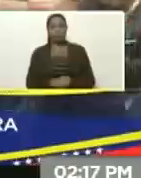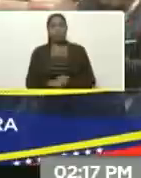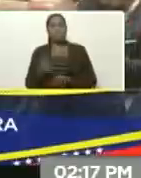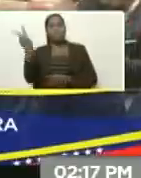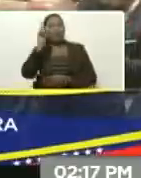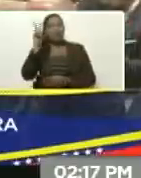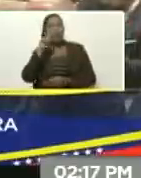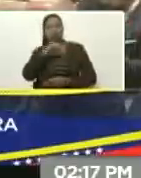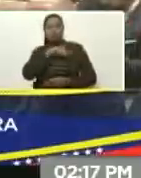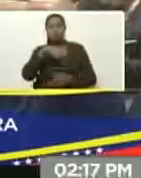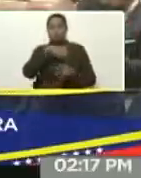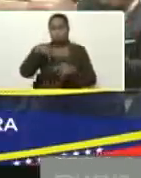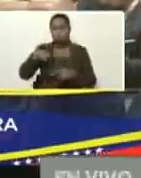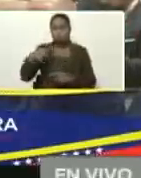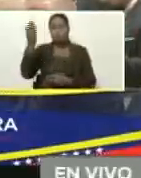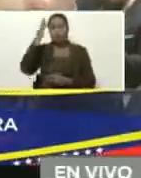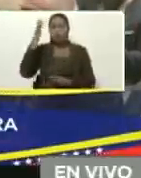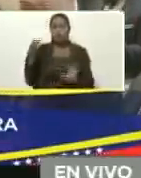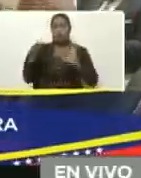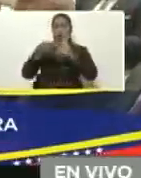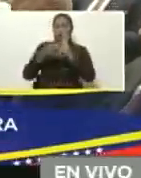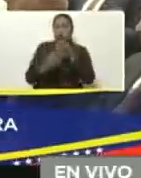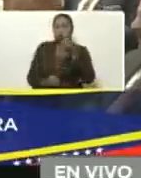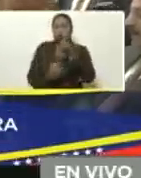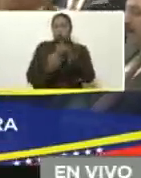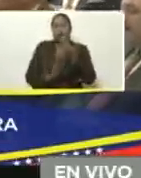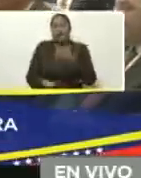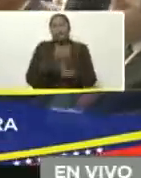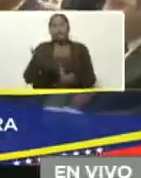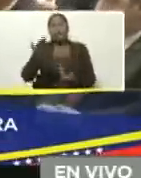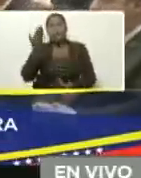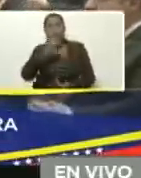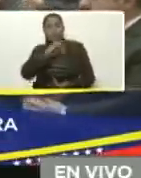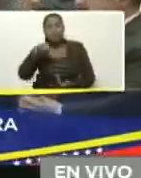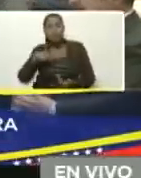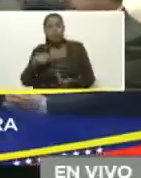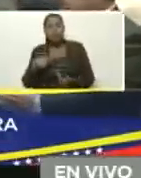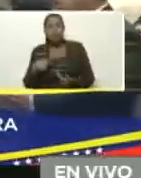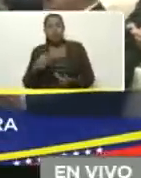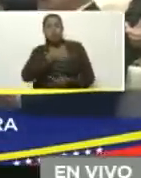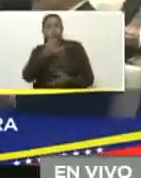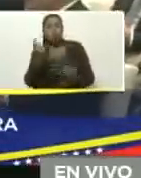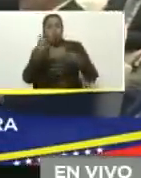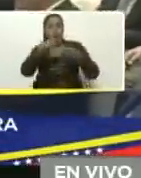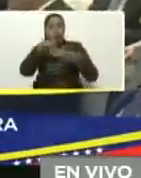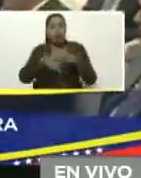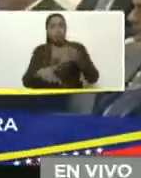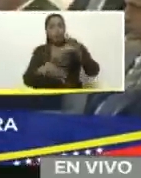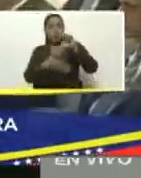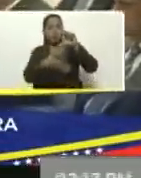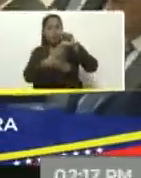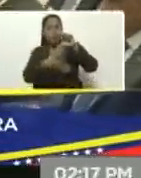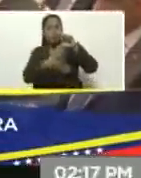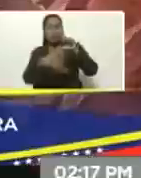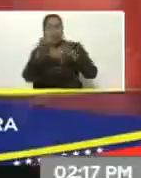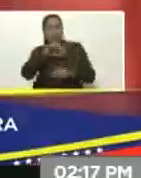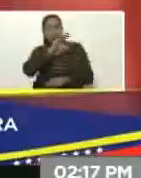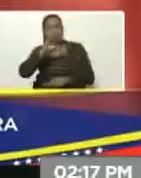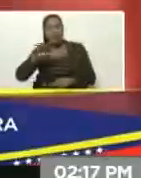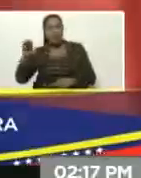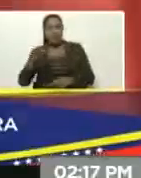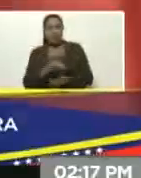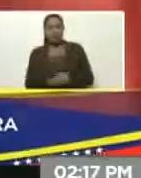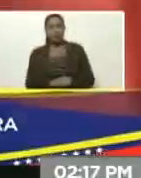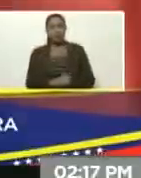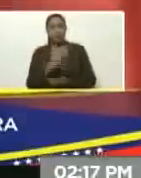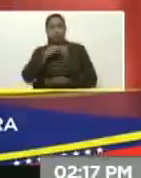Venezuela, como sabemos, es un socio muy importante, nuestro socio muy importante en América Latina y en el Caribe.